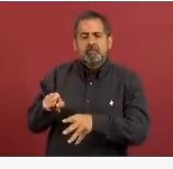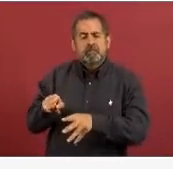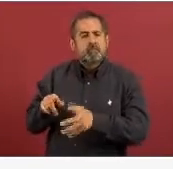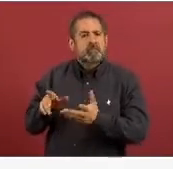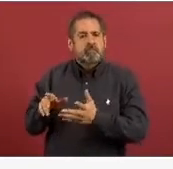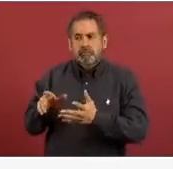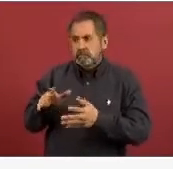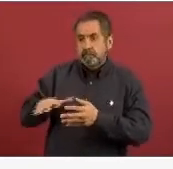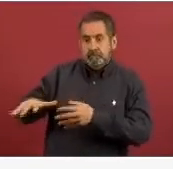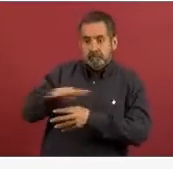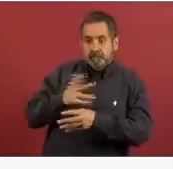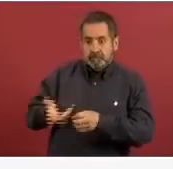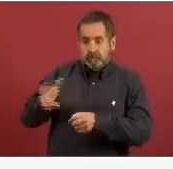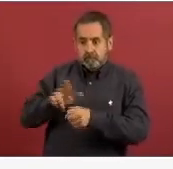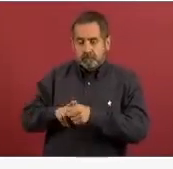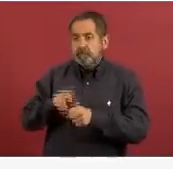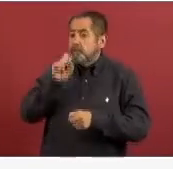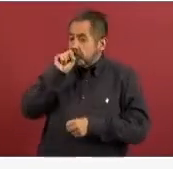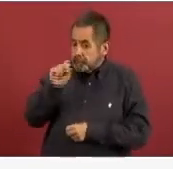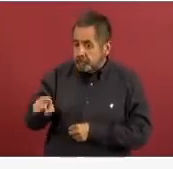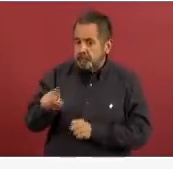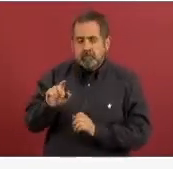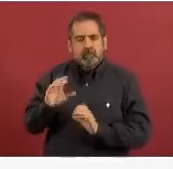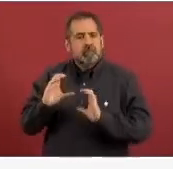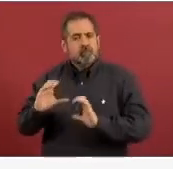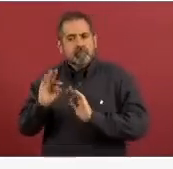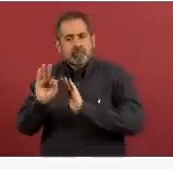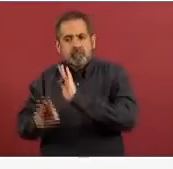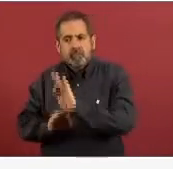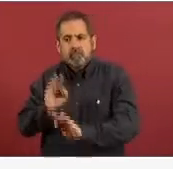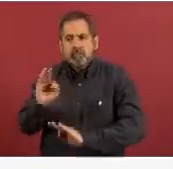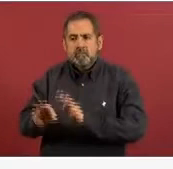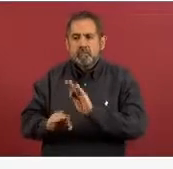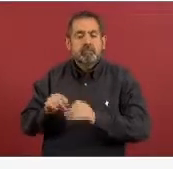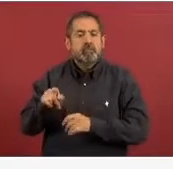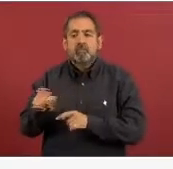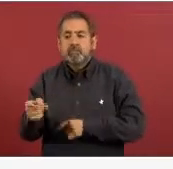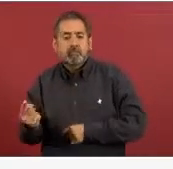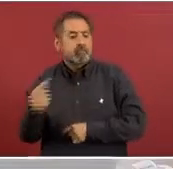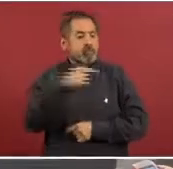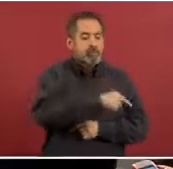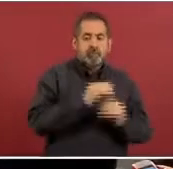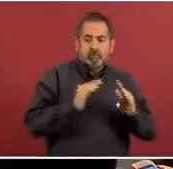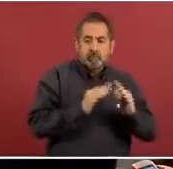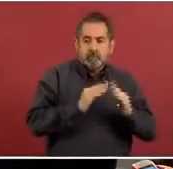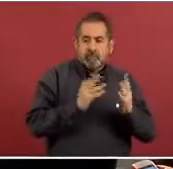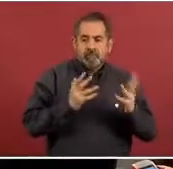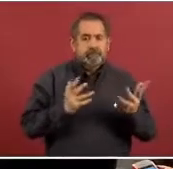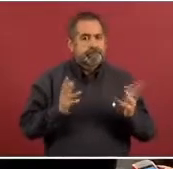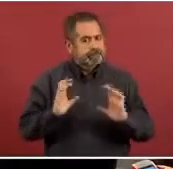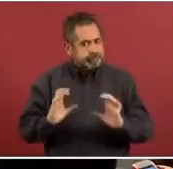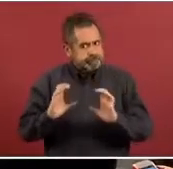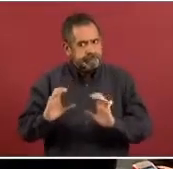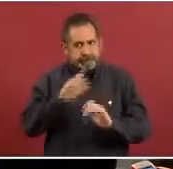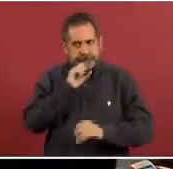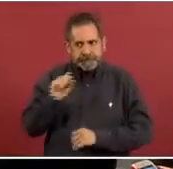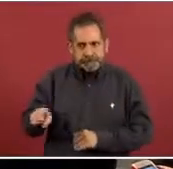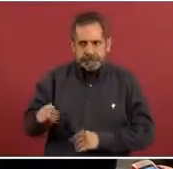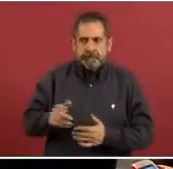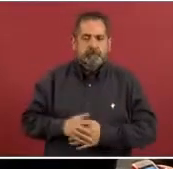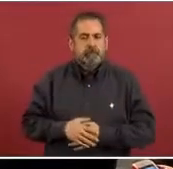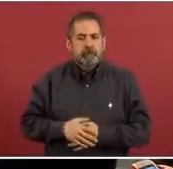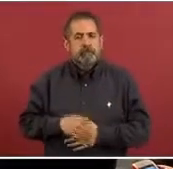sector salud cuidados para lo que les está esperando en su casa. Entonces tenemos que, desde las políticas